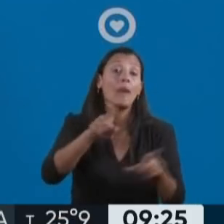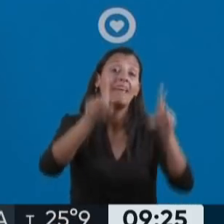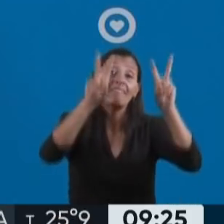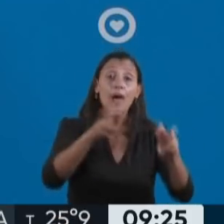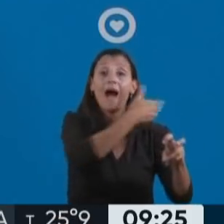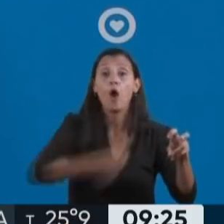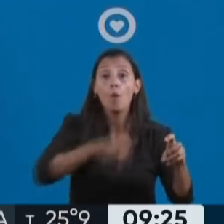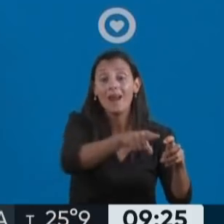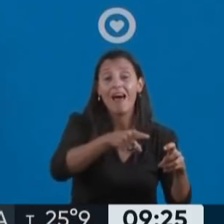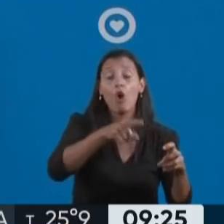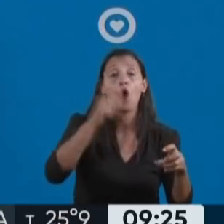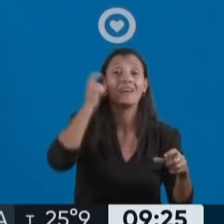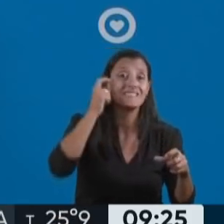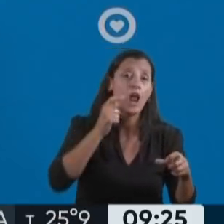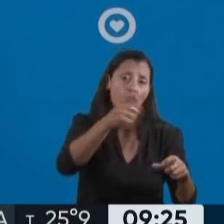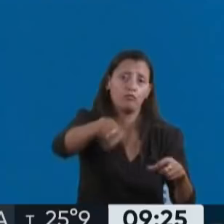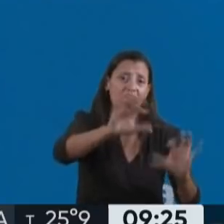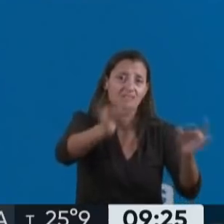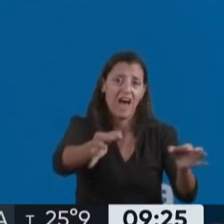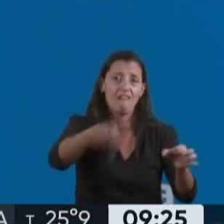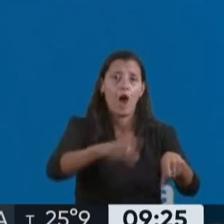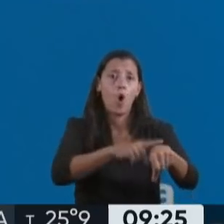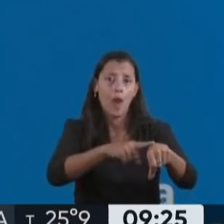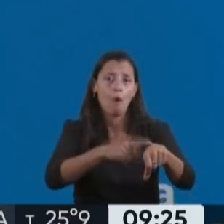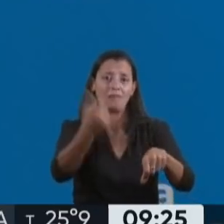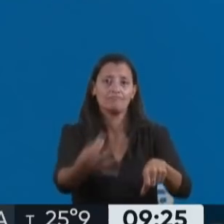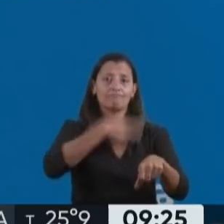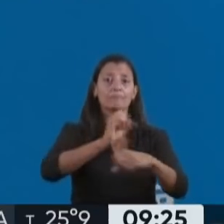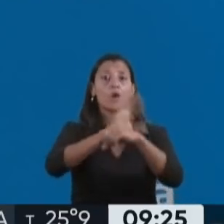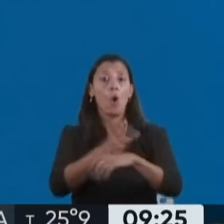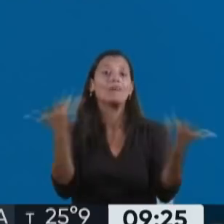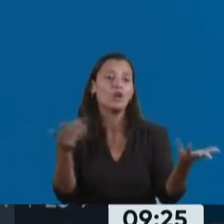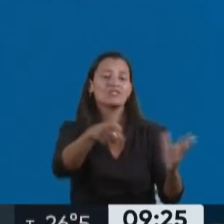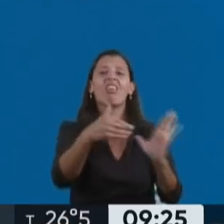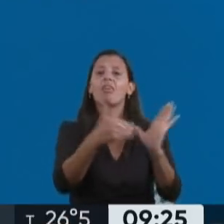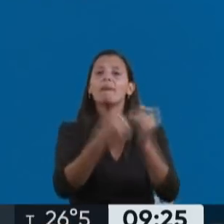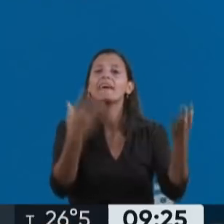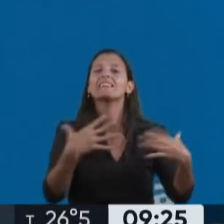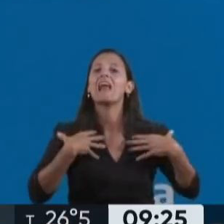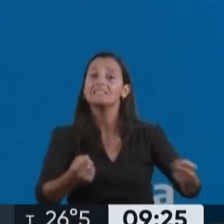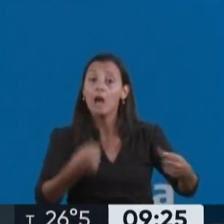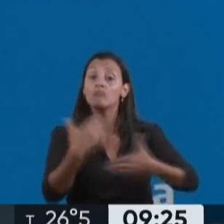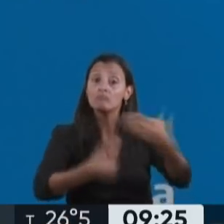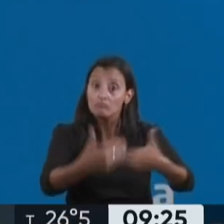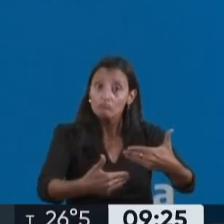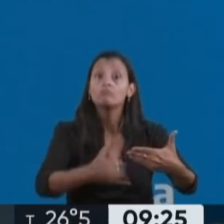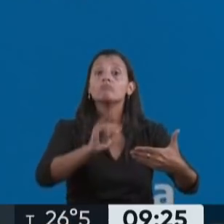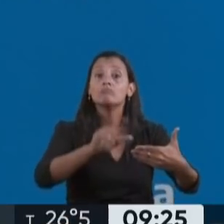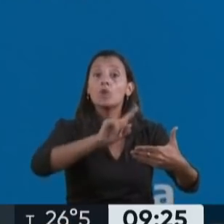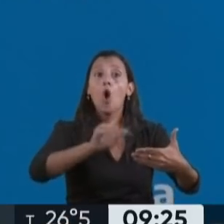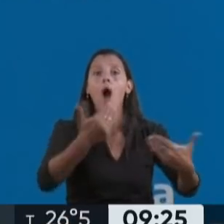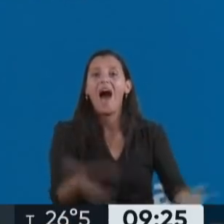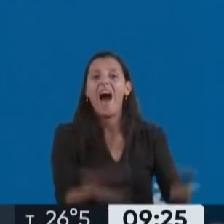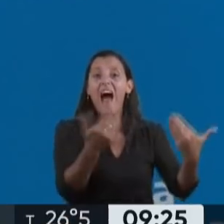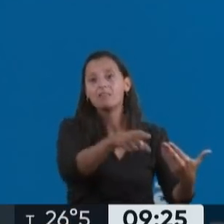el gobernador Kicillof, ustedes saben que atraviesa un periodo de COVID, con lo cual depende de la situación en la cual termine. Es